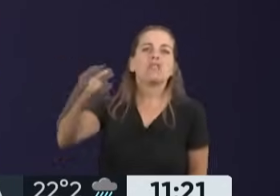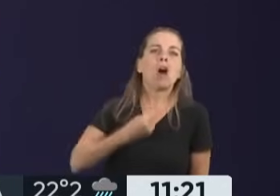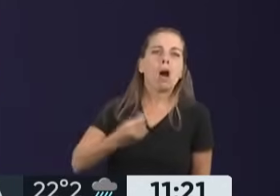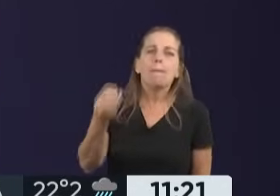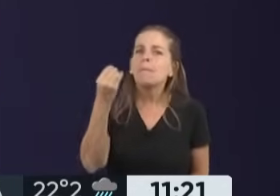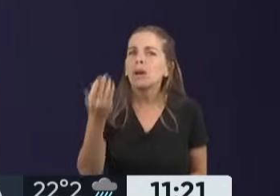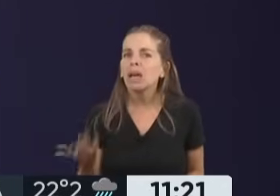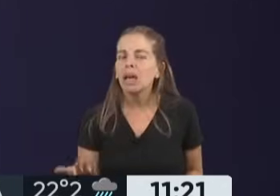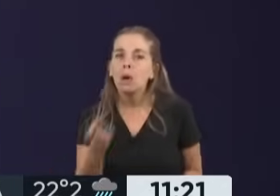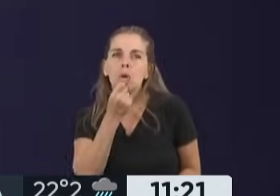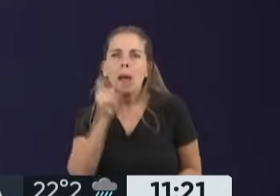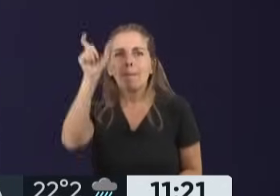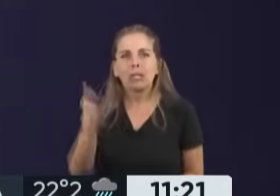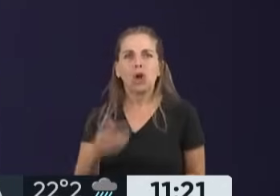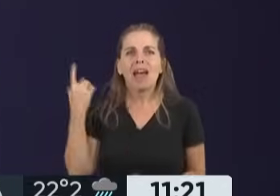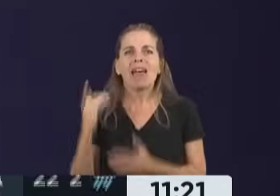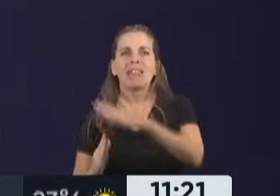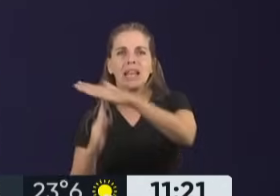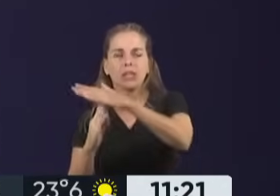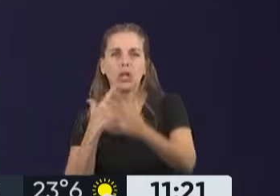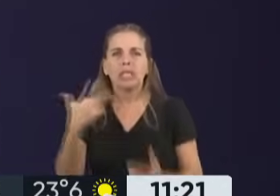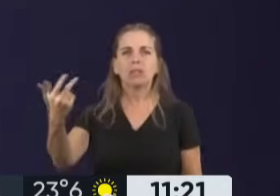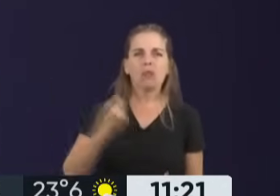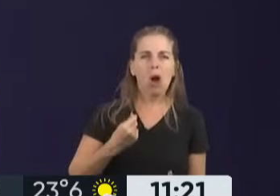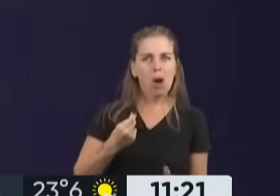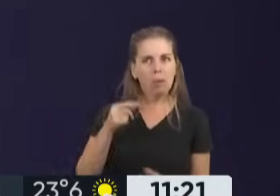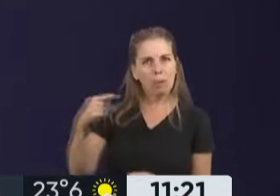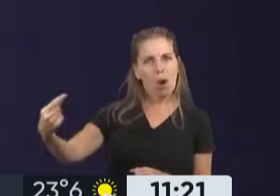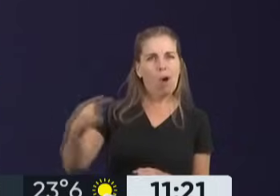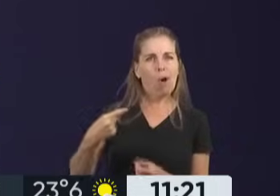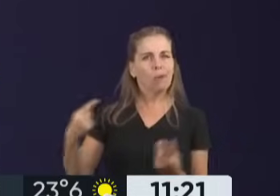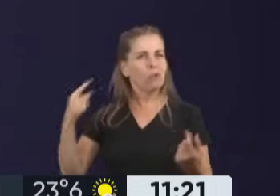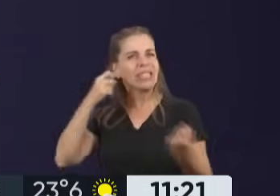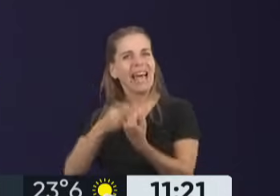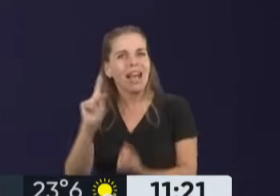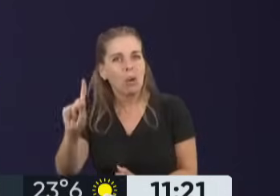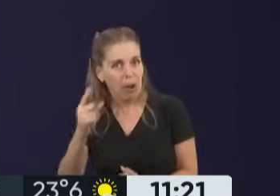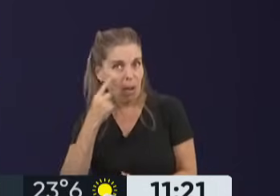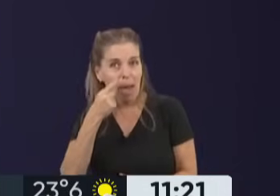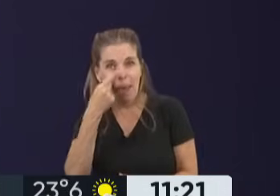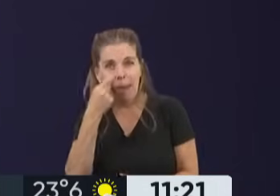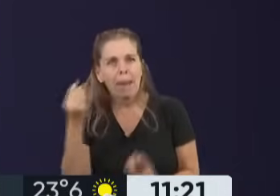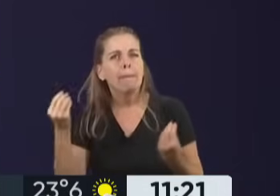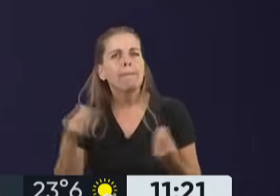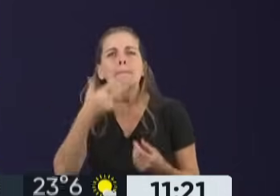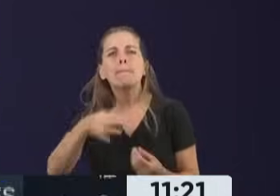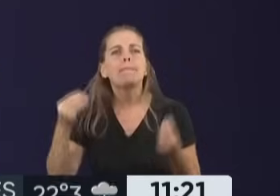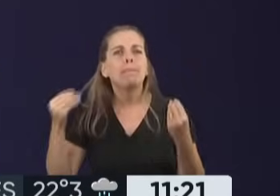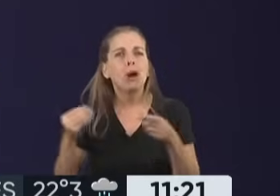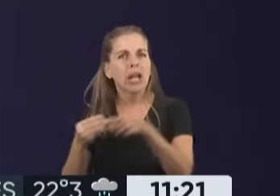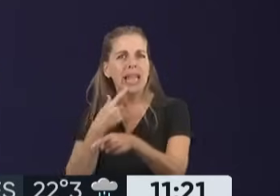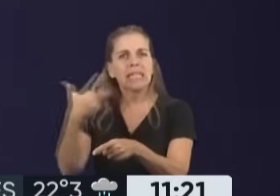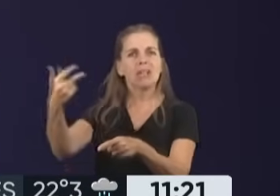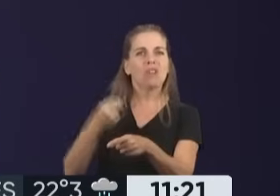alguna universidad como institución está en contra de las auditorías, sería interesante entender cuáles son